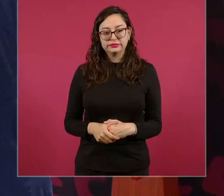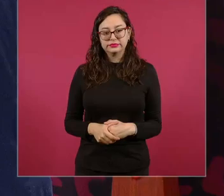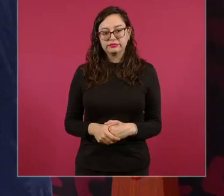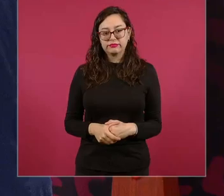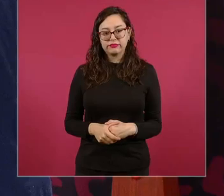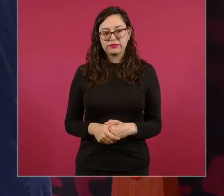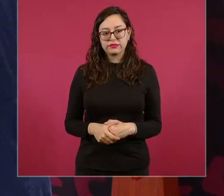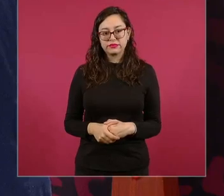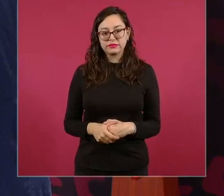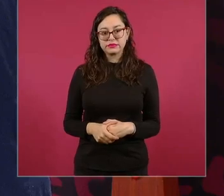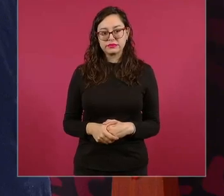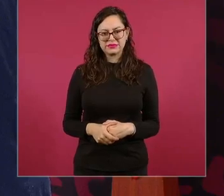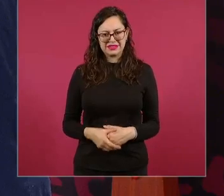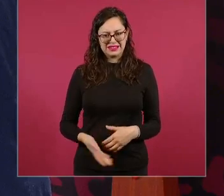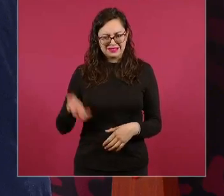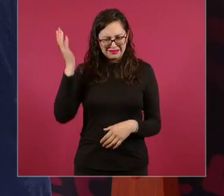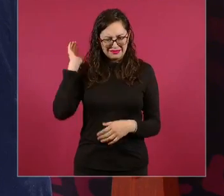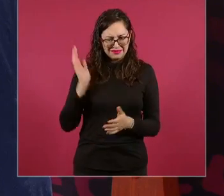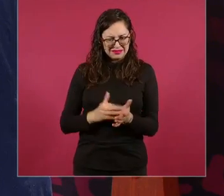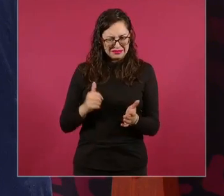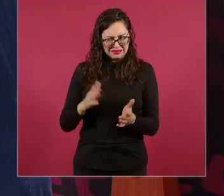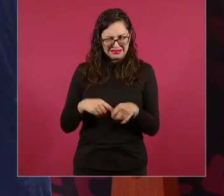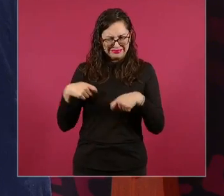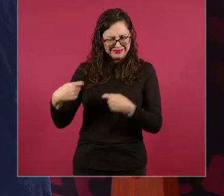Te voy a dar los papeles, pues sí, como no.